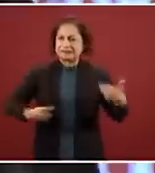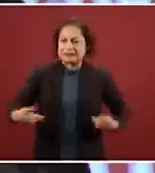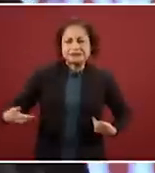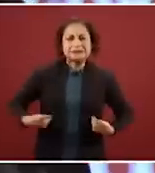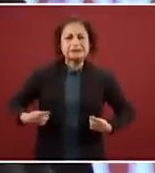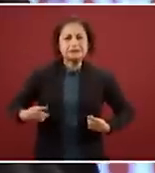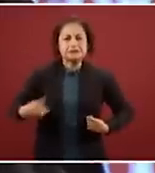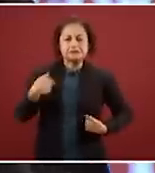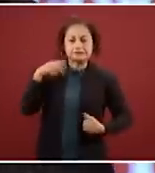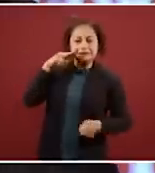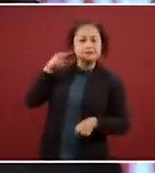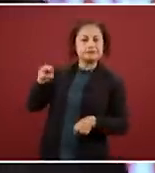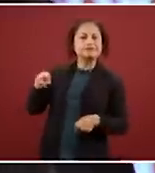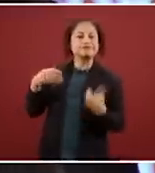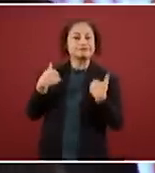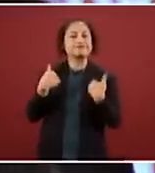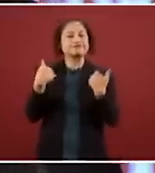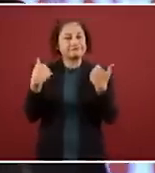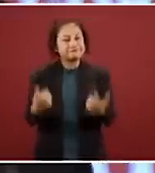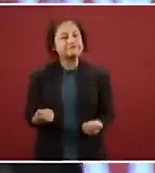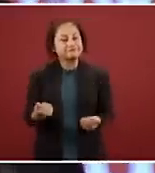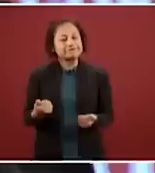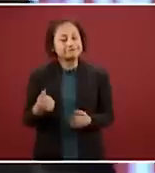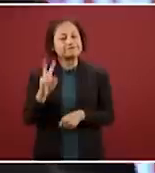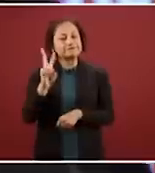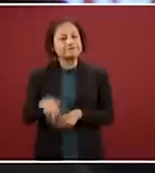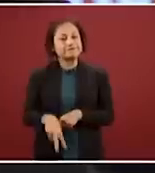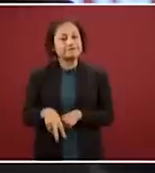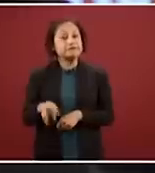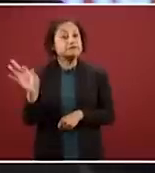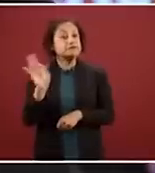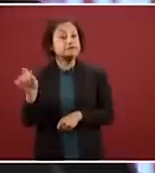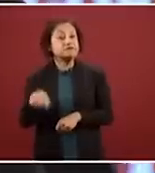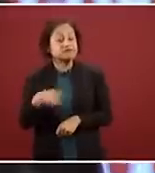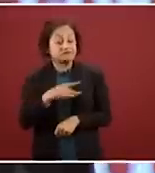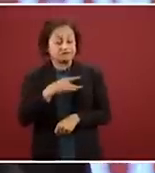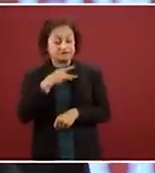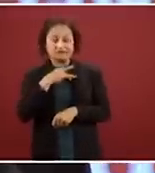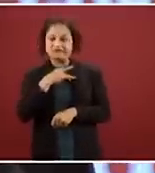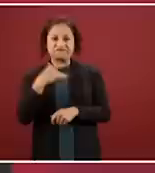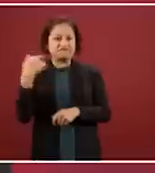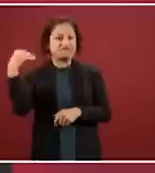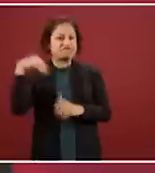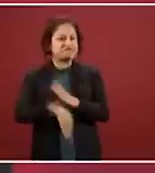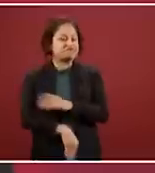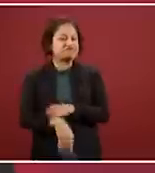Yo entiendo y repito, creo que están derrotados moralmente.